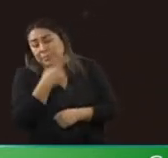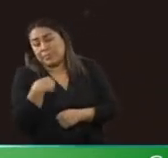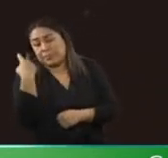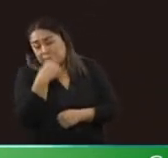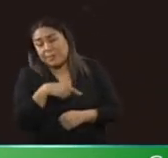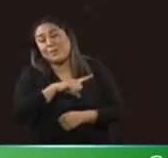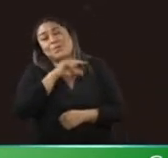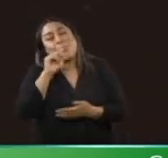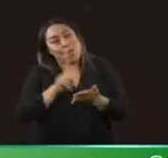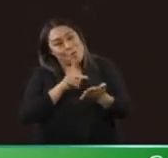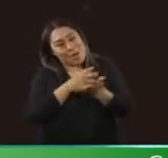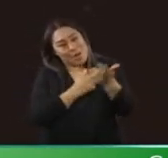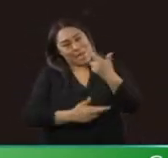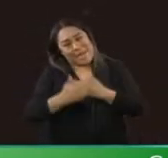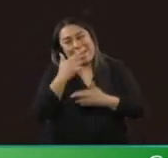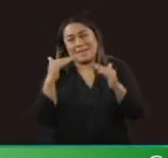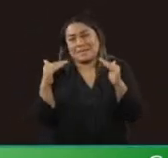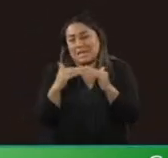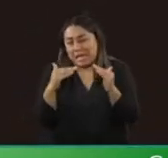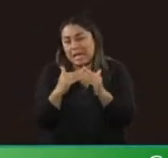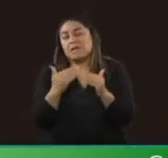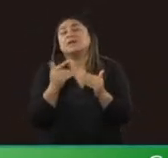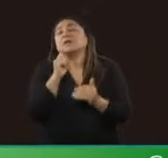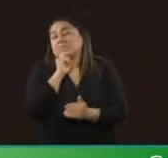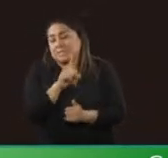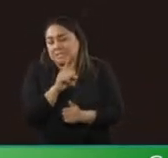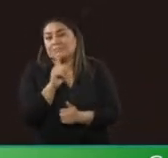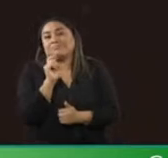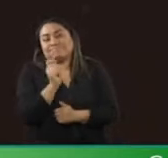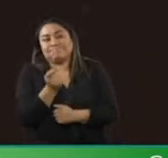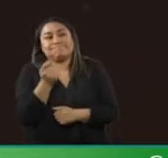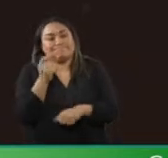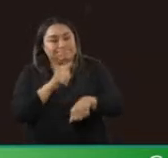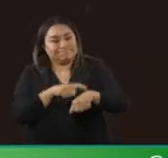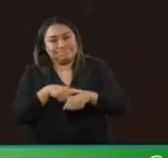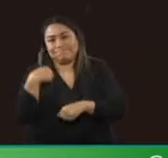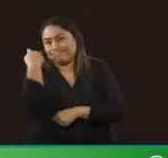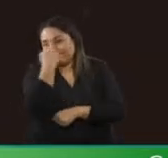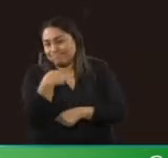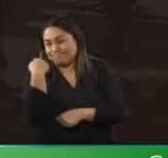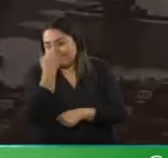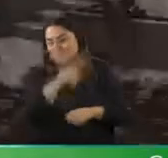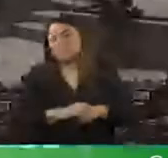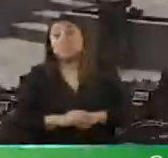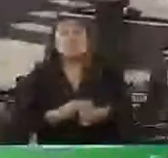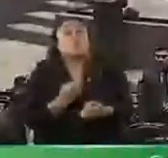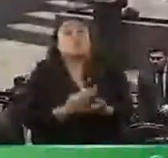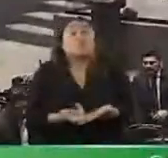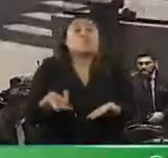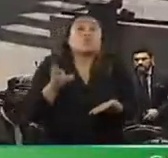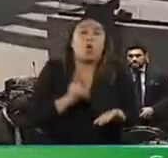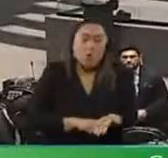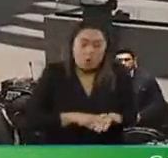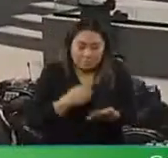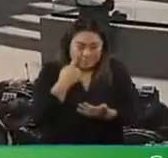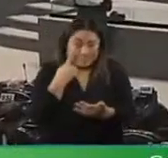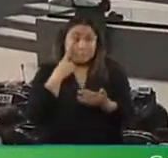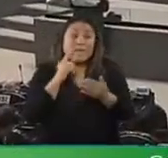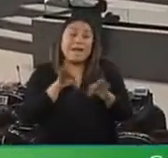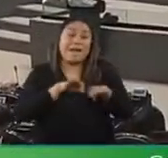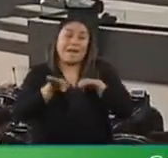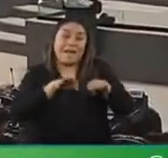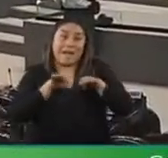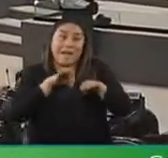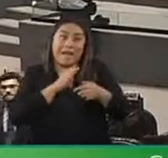el regreso a sus casas es otra vez con esta magnitud de tiempo, ¿no? Sumémosle a esto llegar a un trabajo y